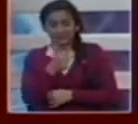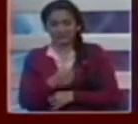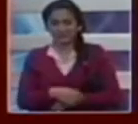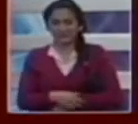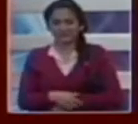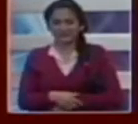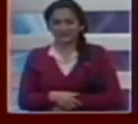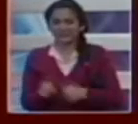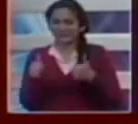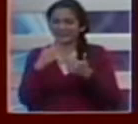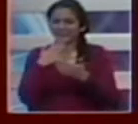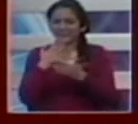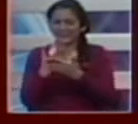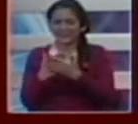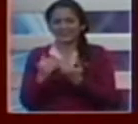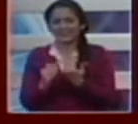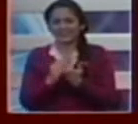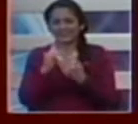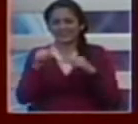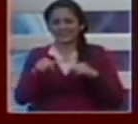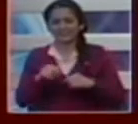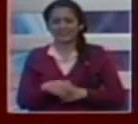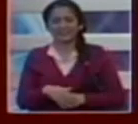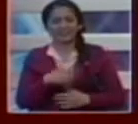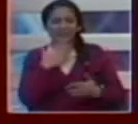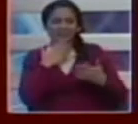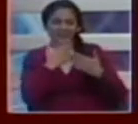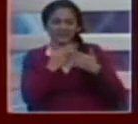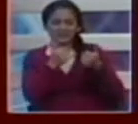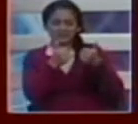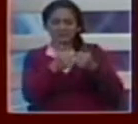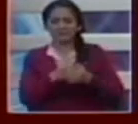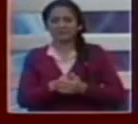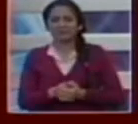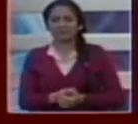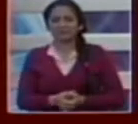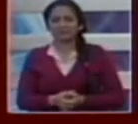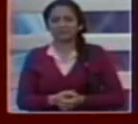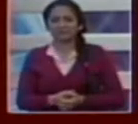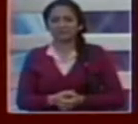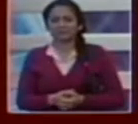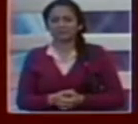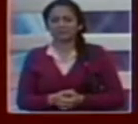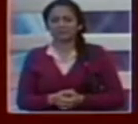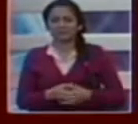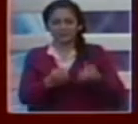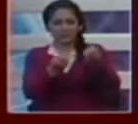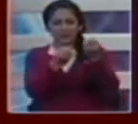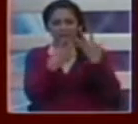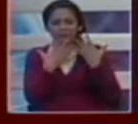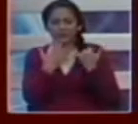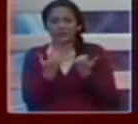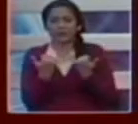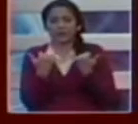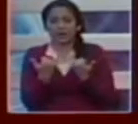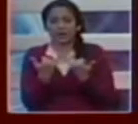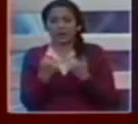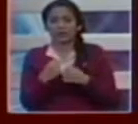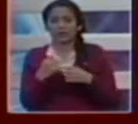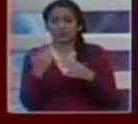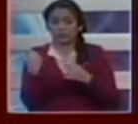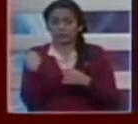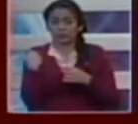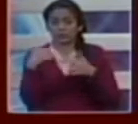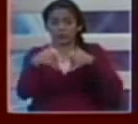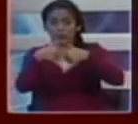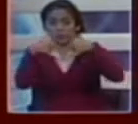Muy bien. Muchas gracias por la invitación. Gracias por estar aquí, María José. ¿Por qué abrir un almacén multiproductos?